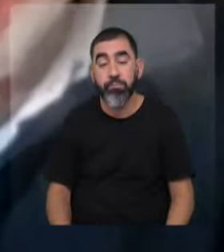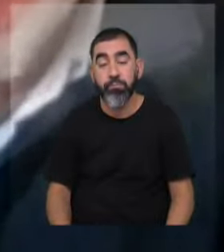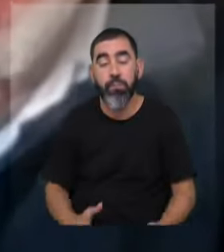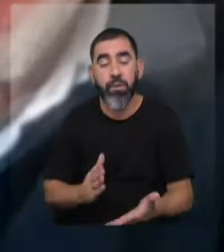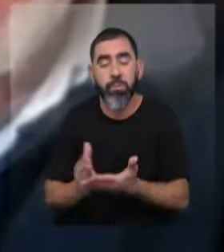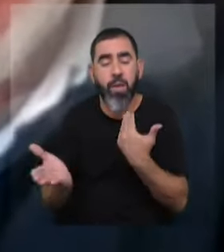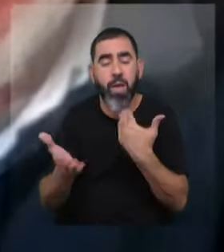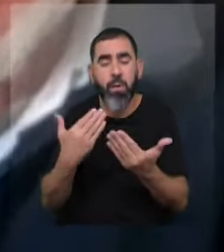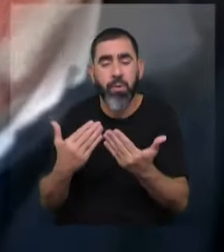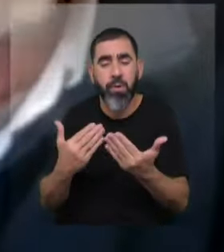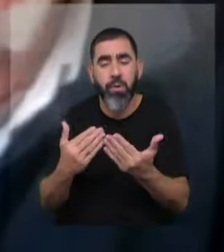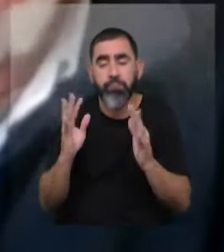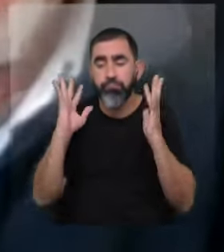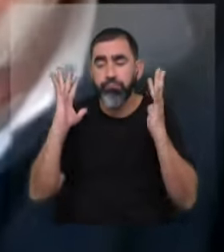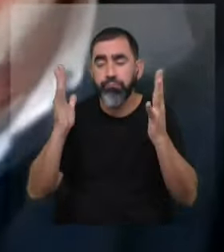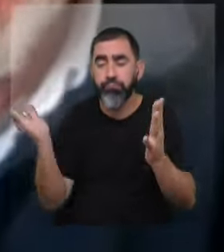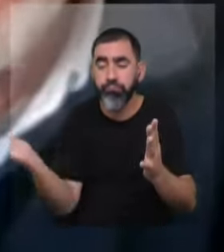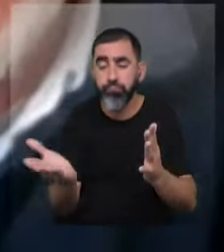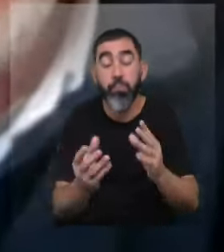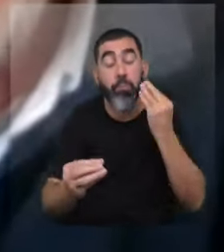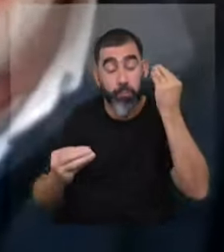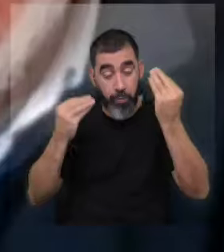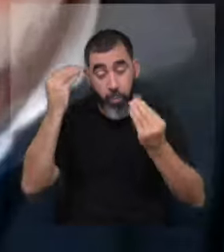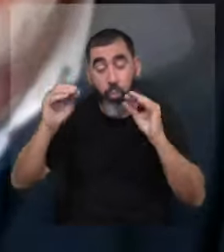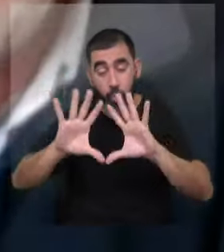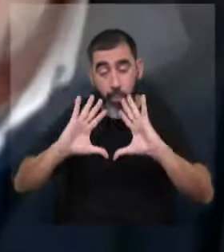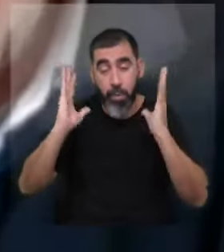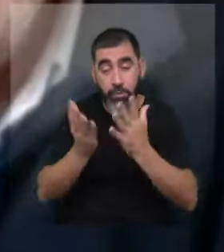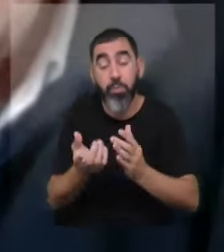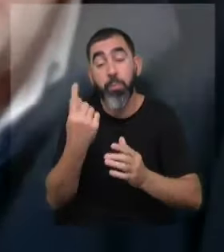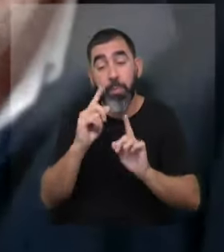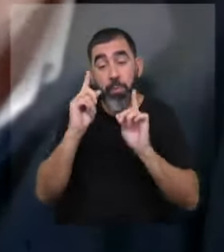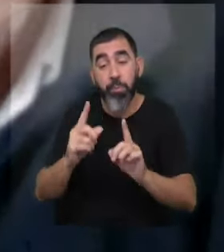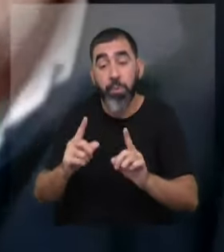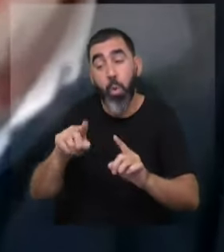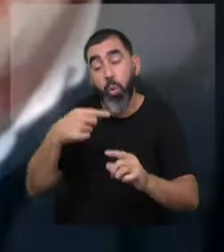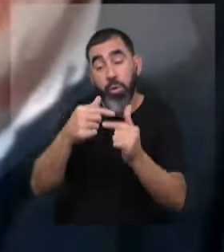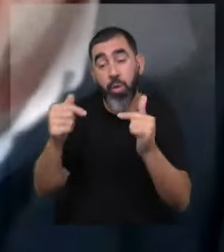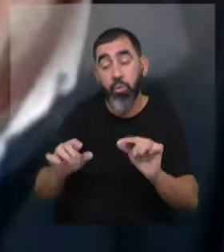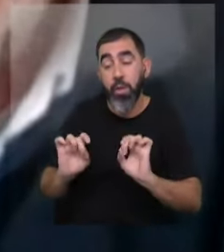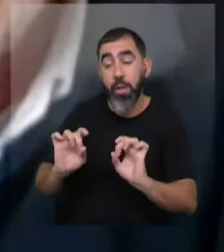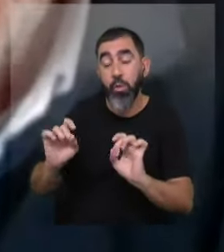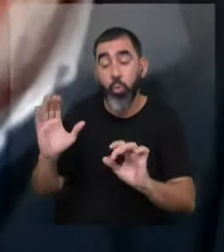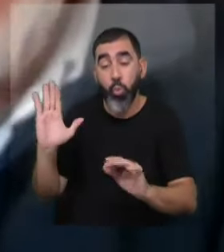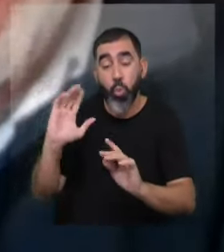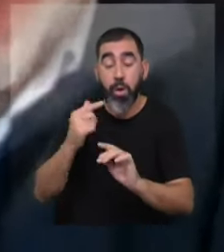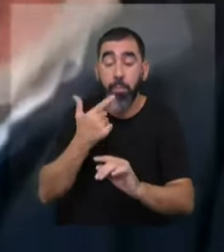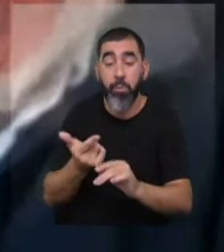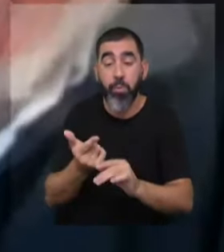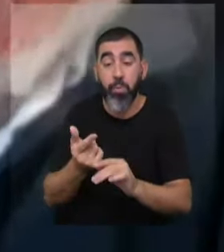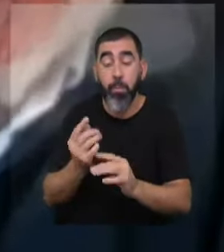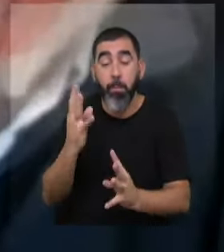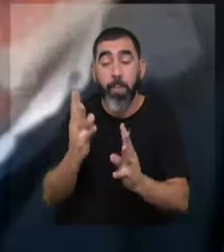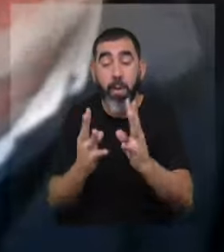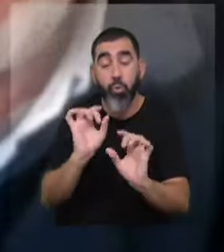habitualmente de deforestación, es una preocupación a nivel mundial, pero también la pérdida de otros hábitats naturales, como los